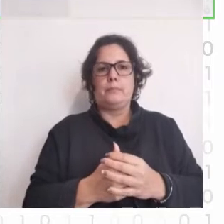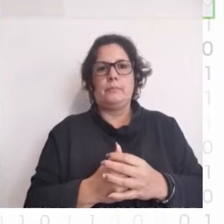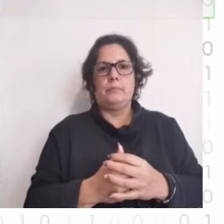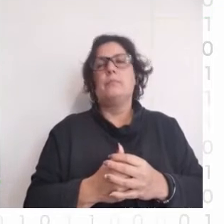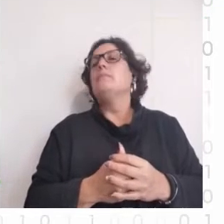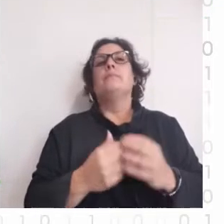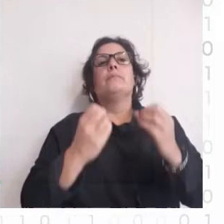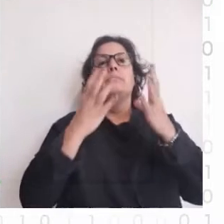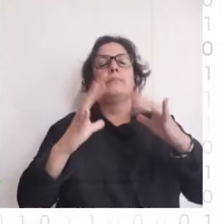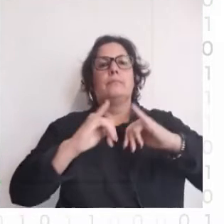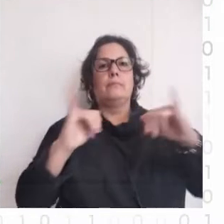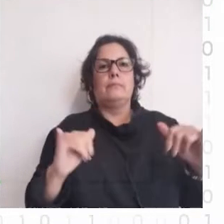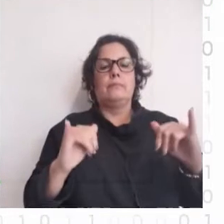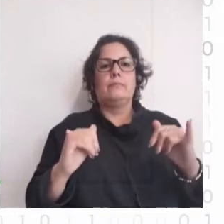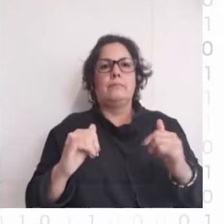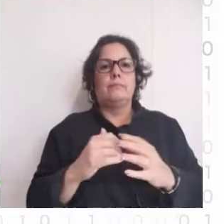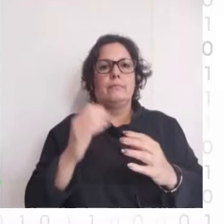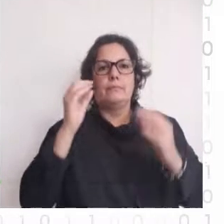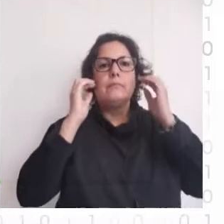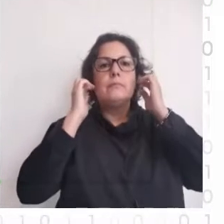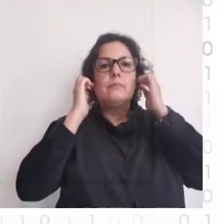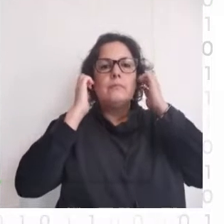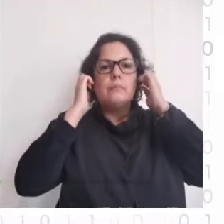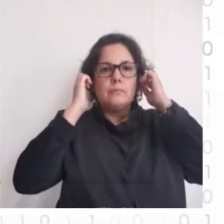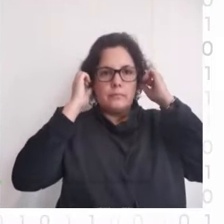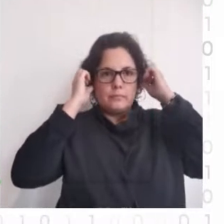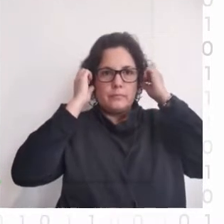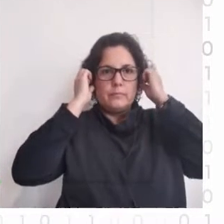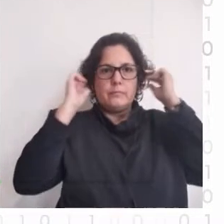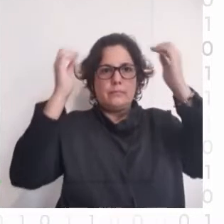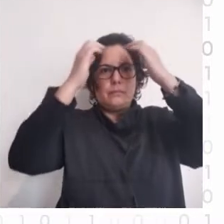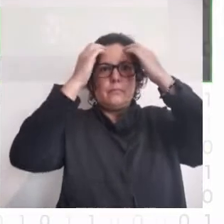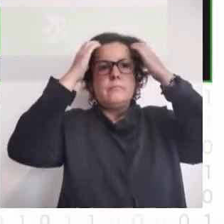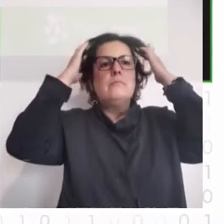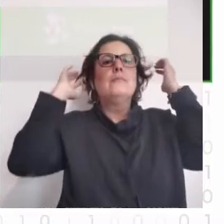Hola, buenos días. ¿Me escuchan? ¿Ven mi pantalla?